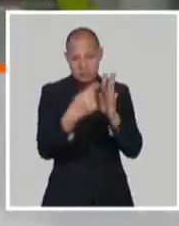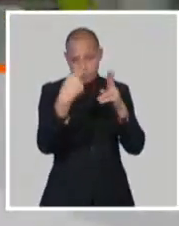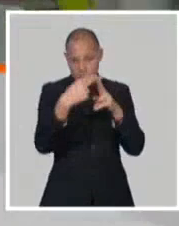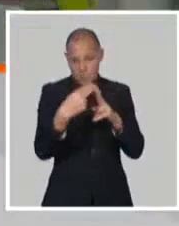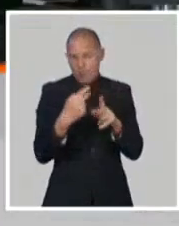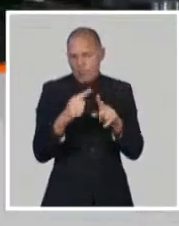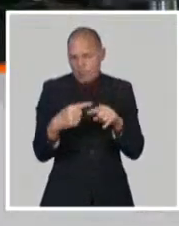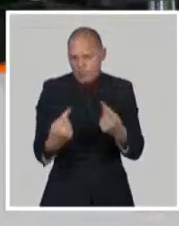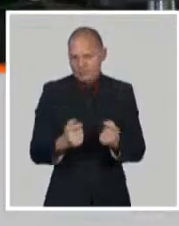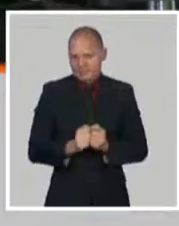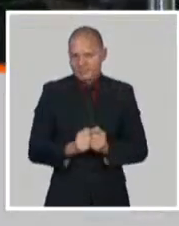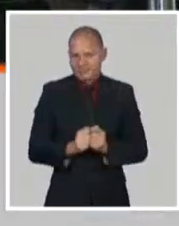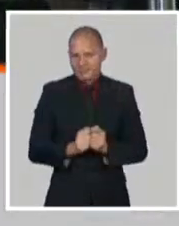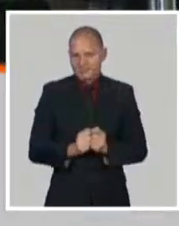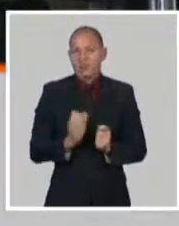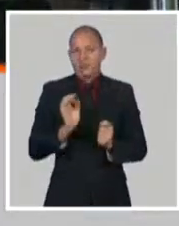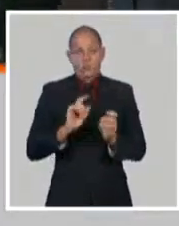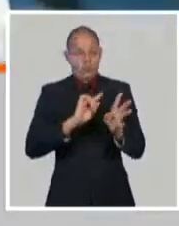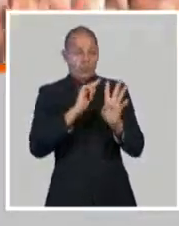candidatos utilizan,